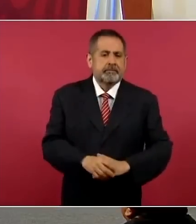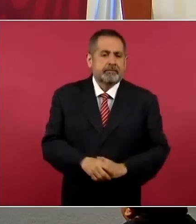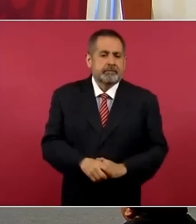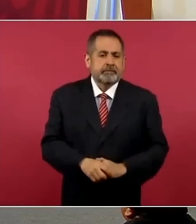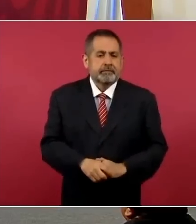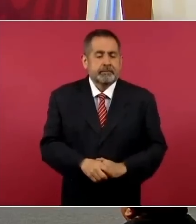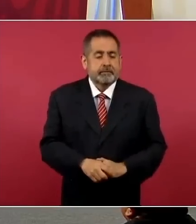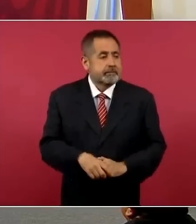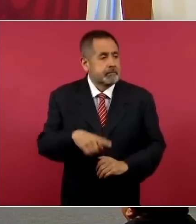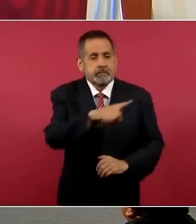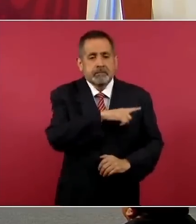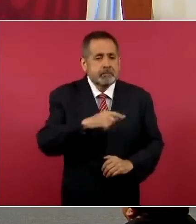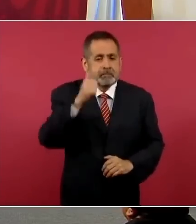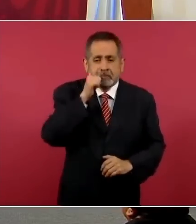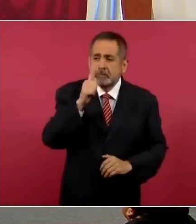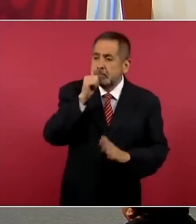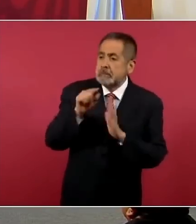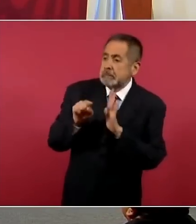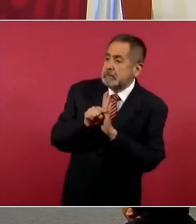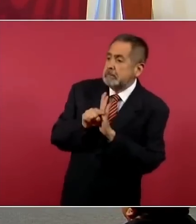Entonces siempre